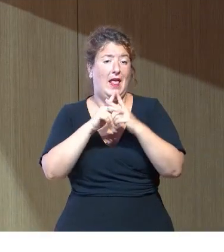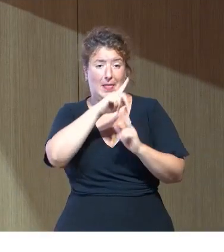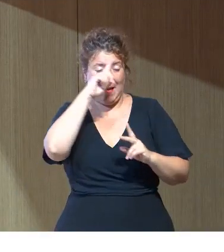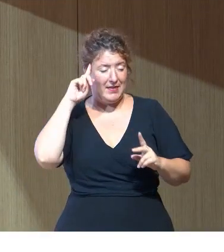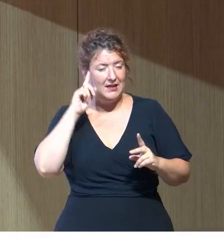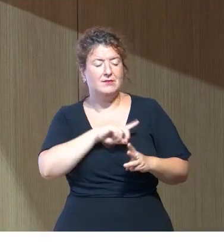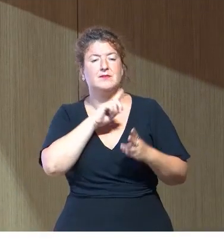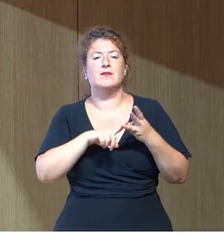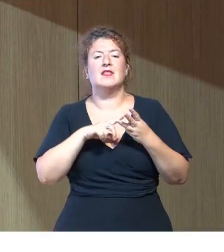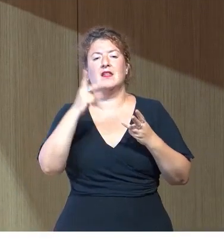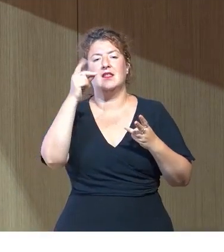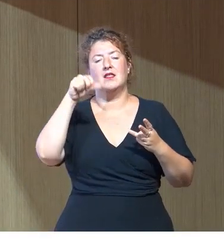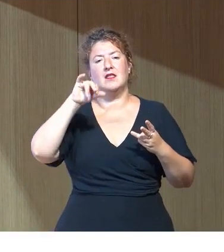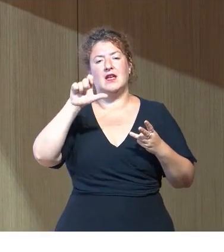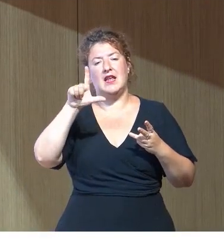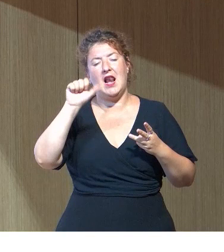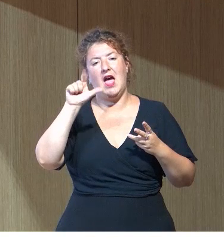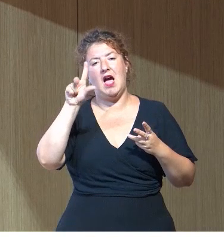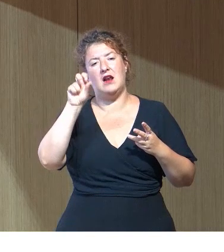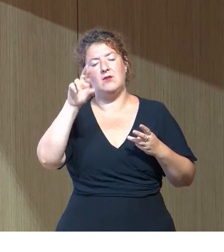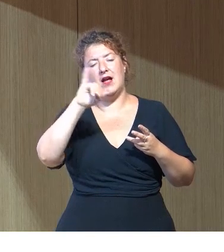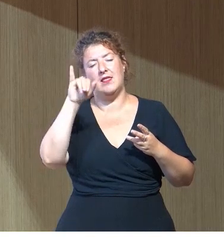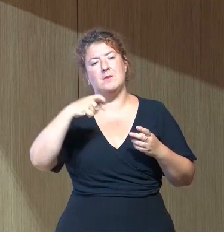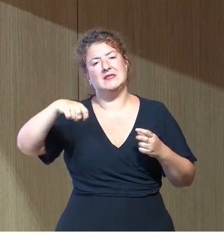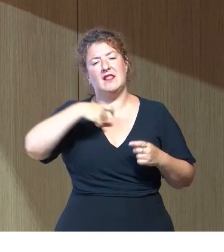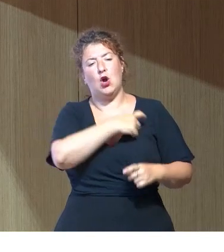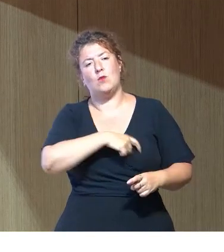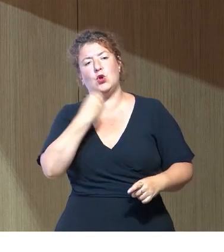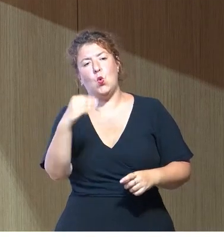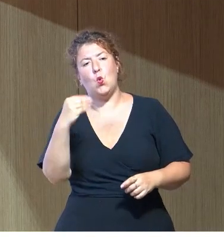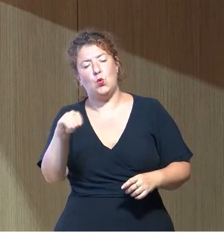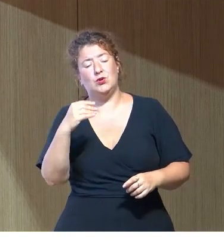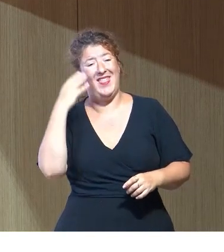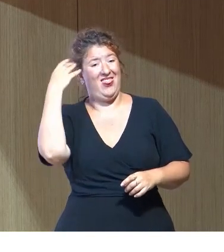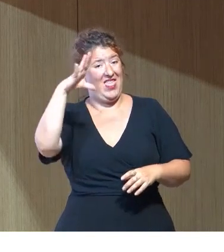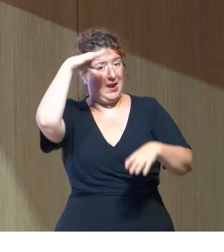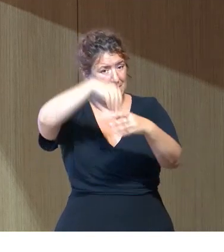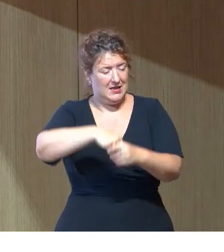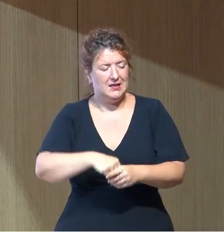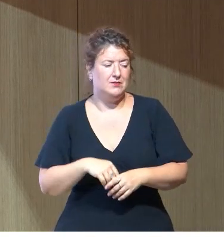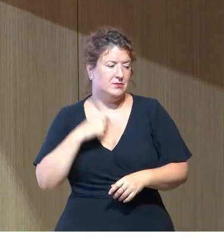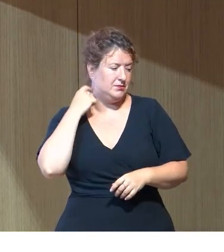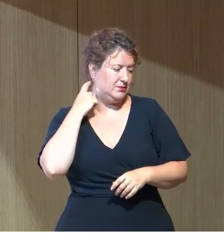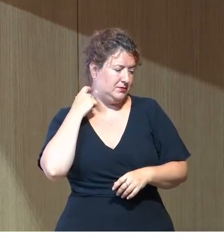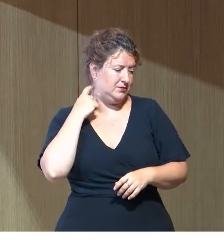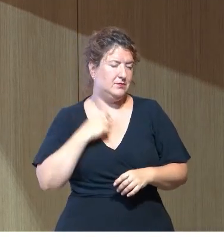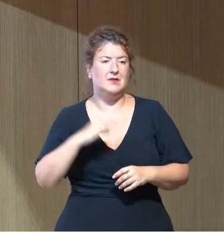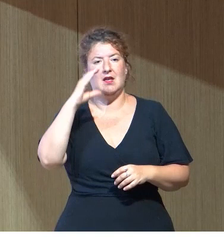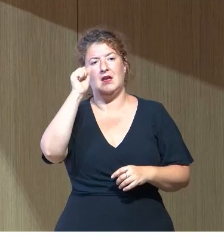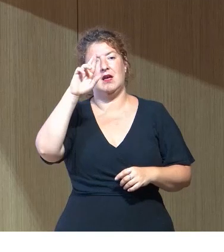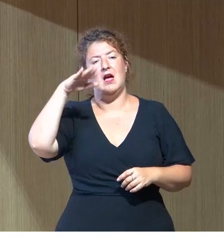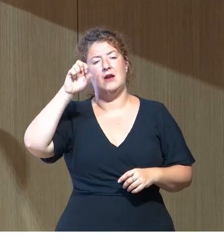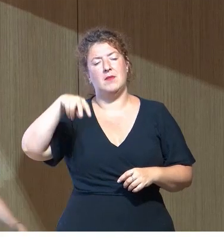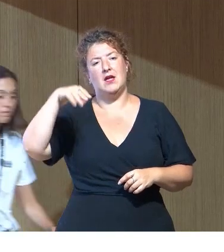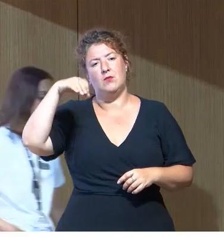también a Daniela Álvarez Barros presidente de la comisión de juventud del cermi Estatal Carmen Montes